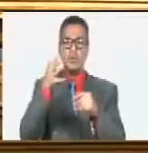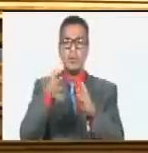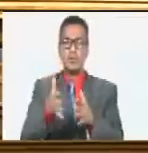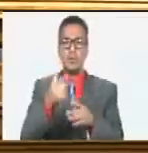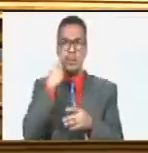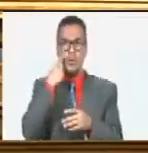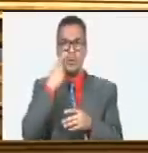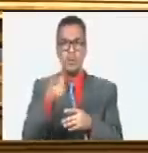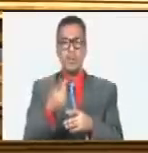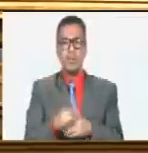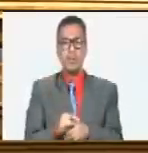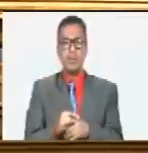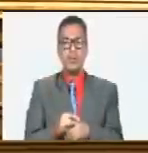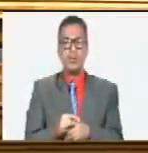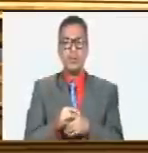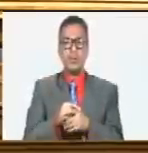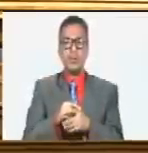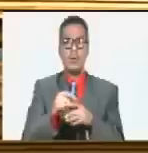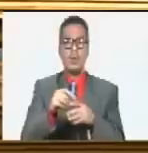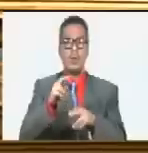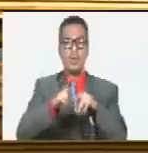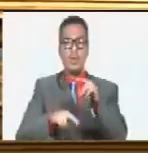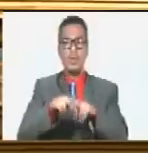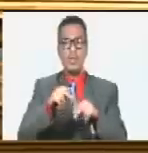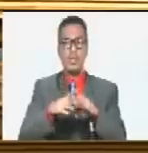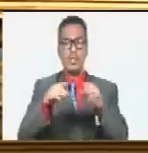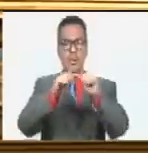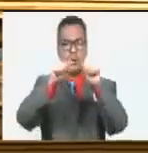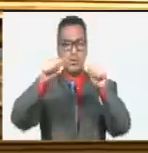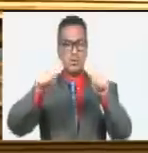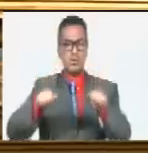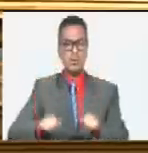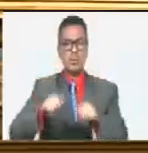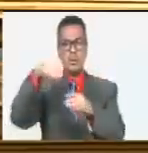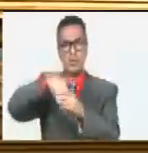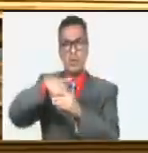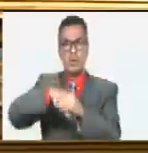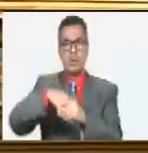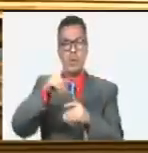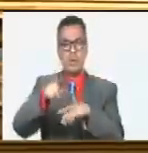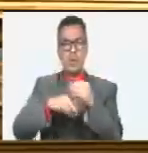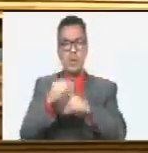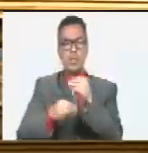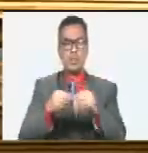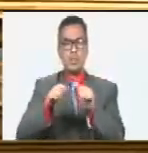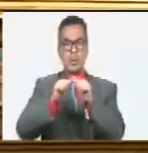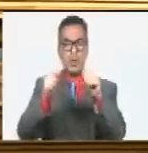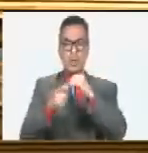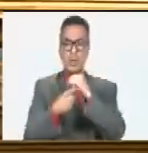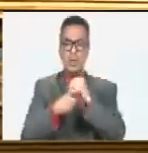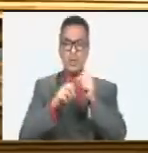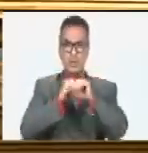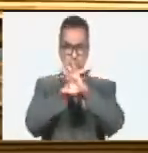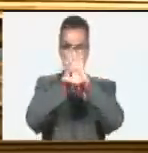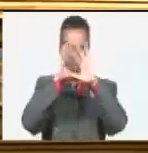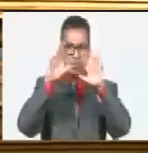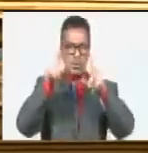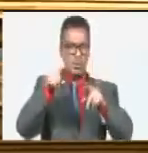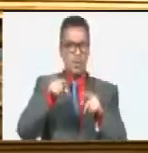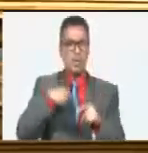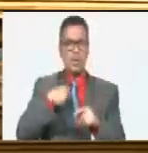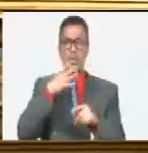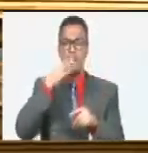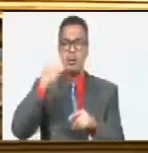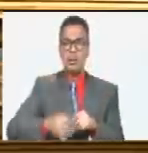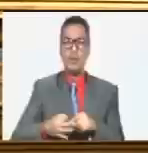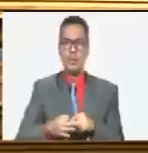a la construcción de un sistema electoral automatizado, transparente, donde se garantice el principio de